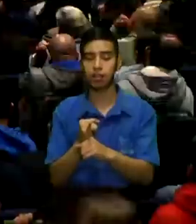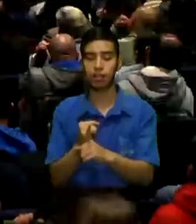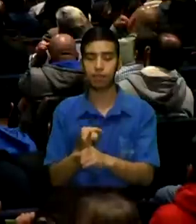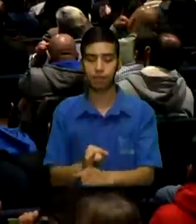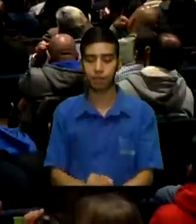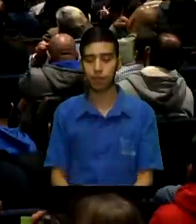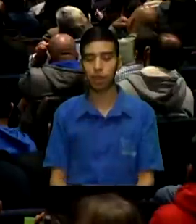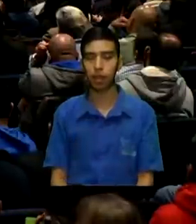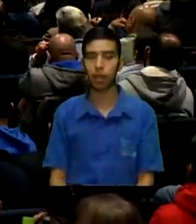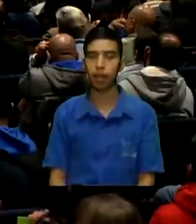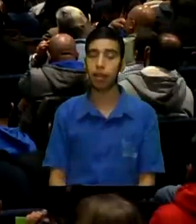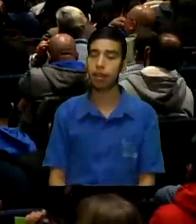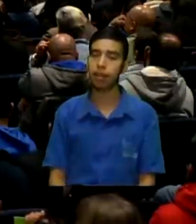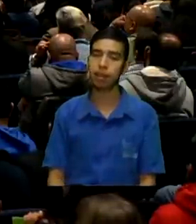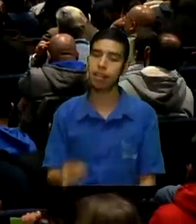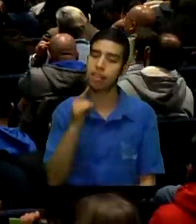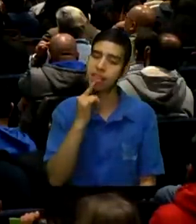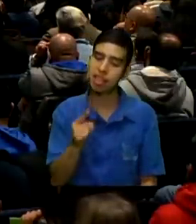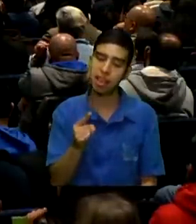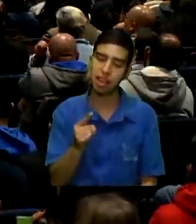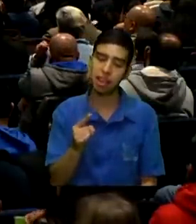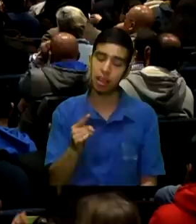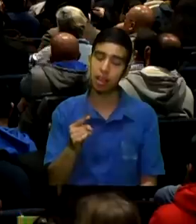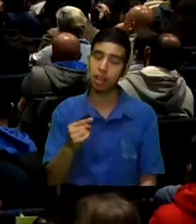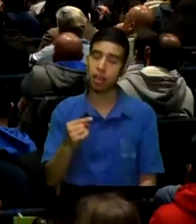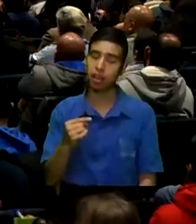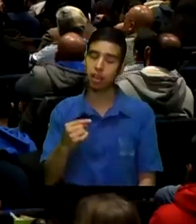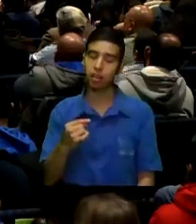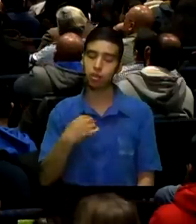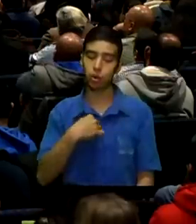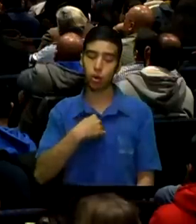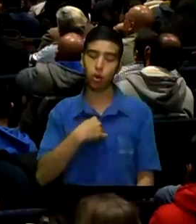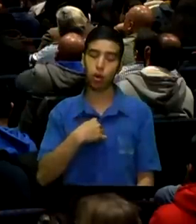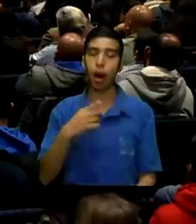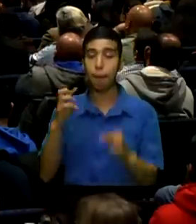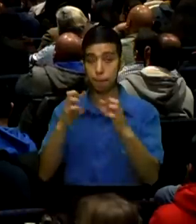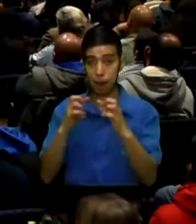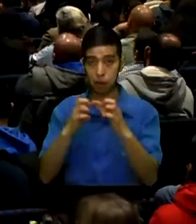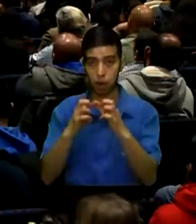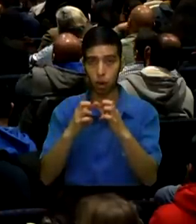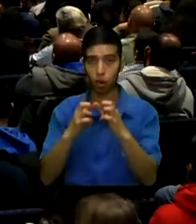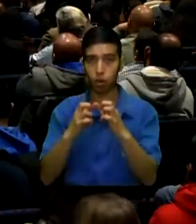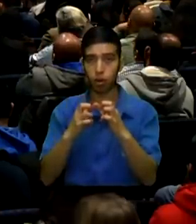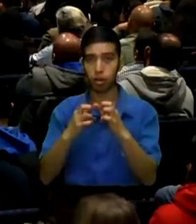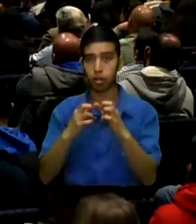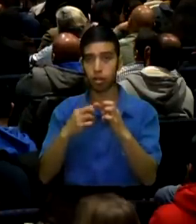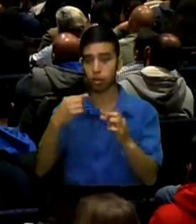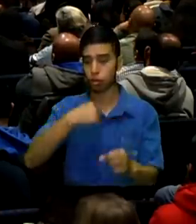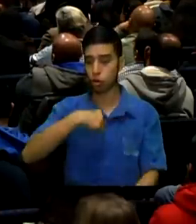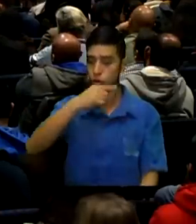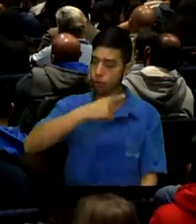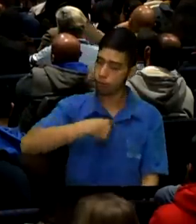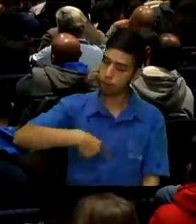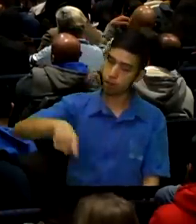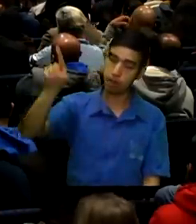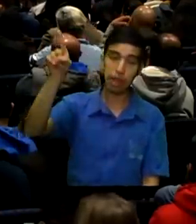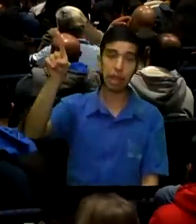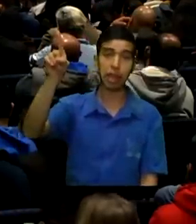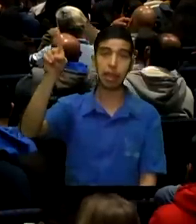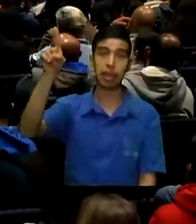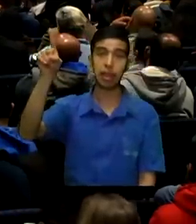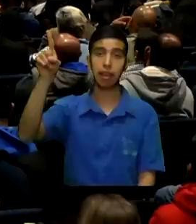le está diciendo, mira Timoteo, yo ya me tengo que ir. Algunos dicen que se fue por la vía de la muerte, yo creo que se fue por la vía de